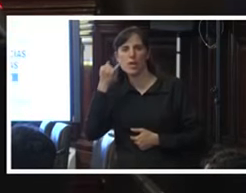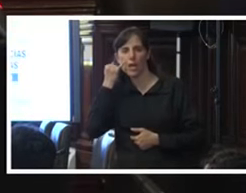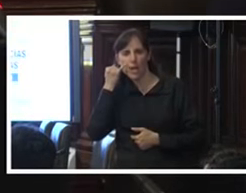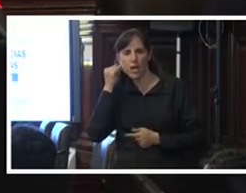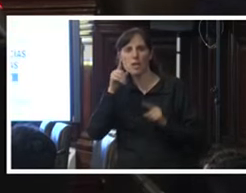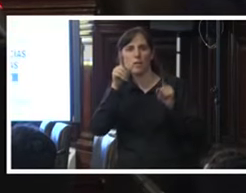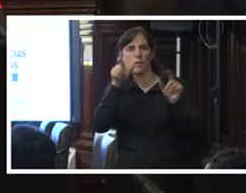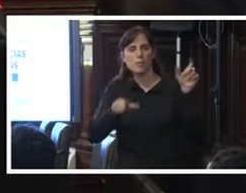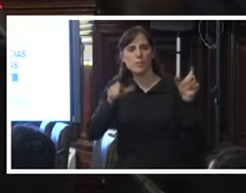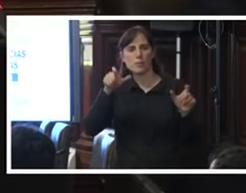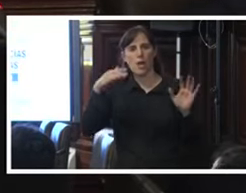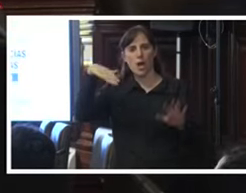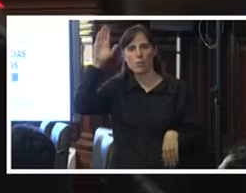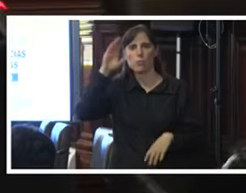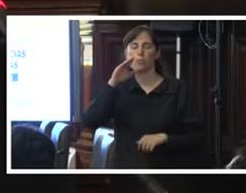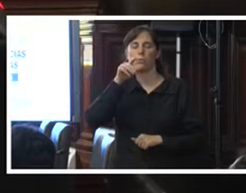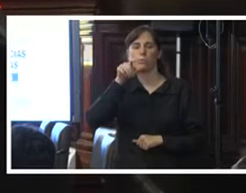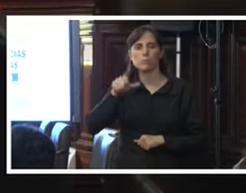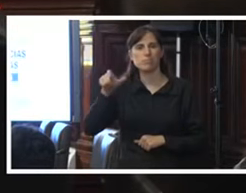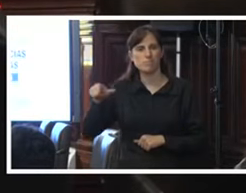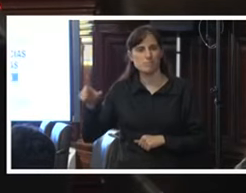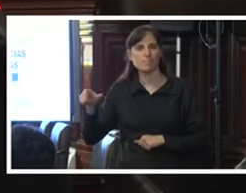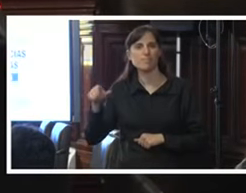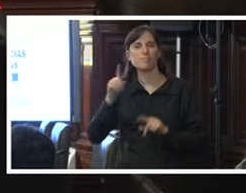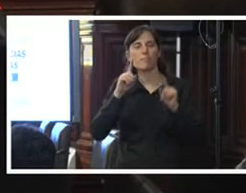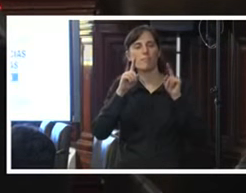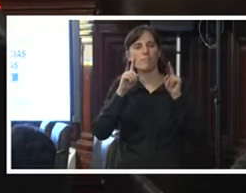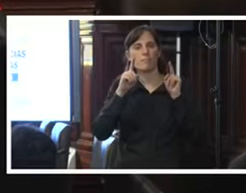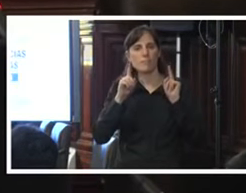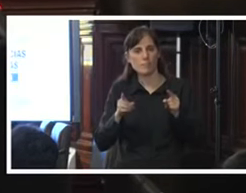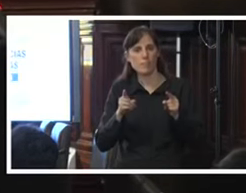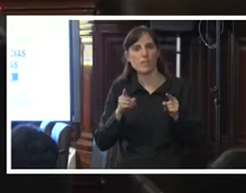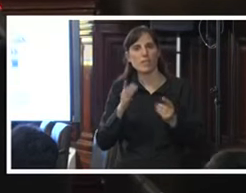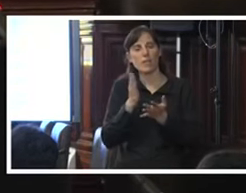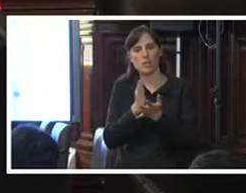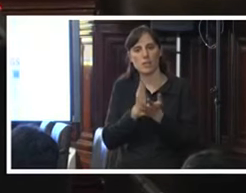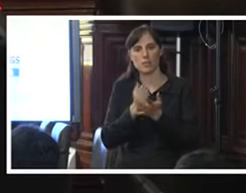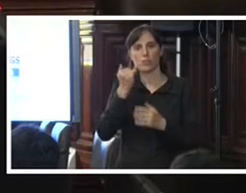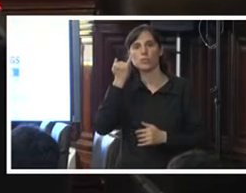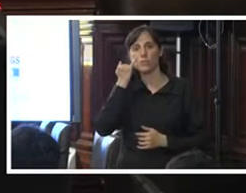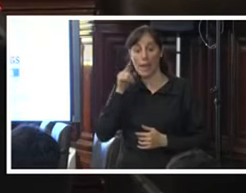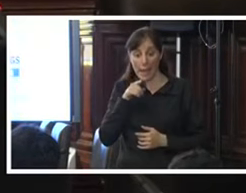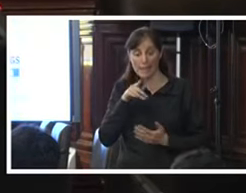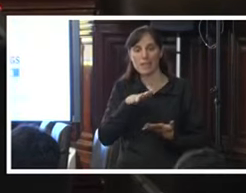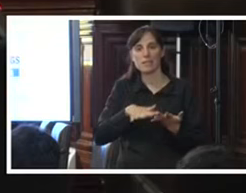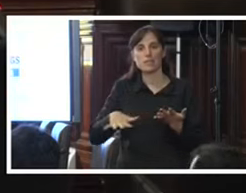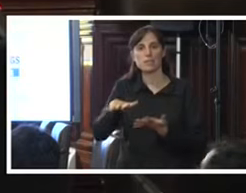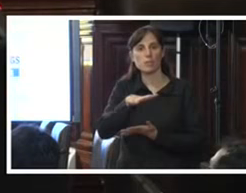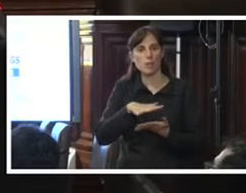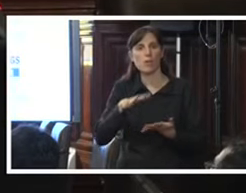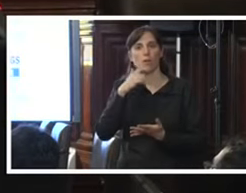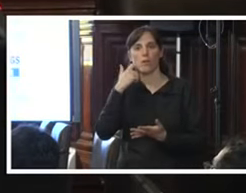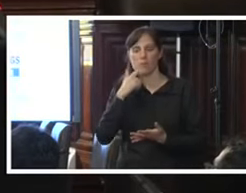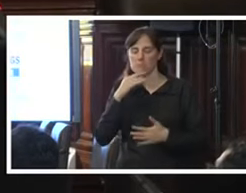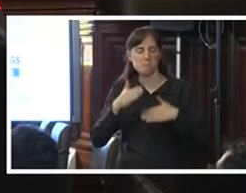parte de las personas mayores y su limitado acceso a las garantías inherentes a sus derechos sexuales situación que es indistinta a la